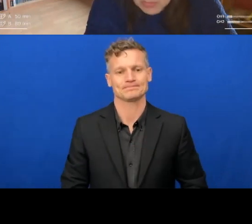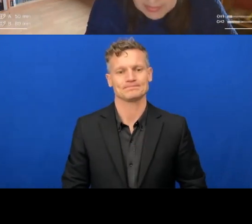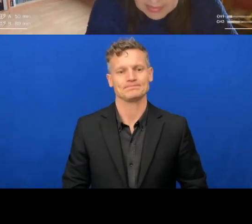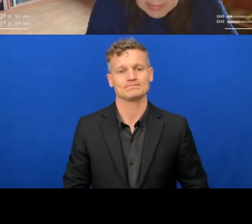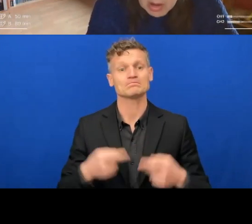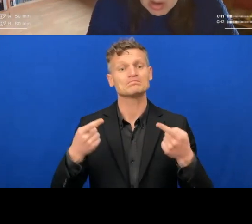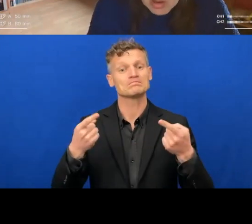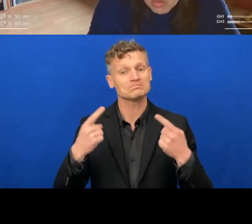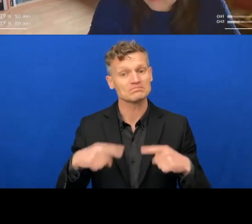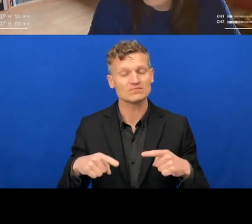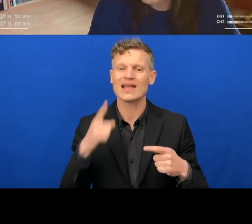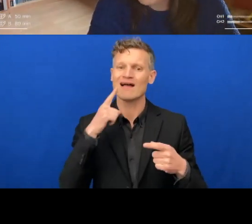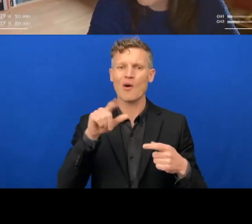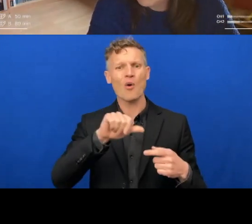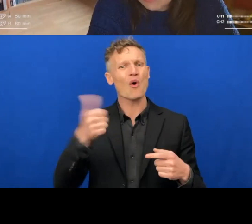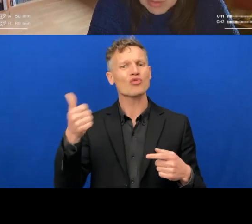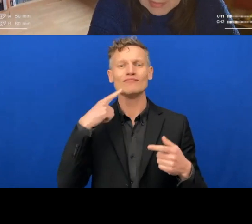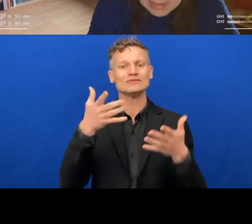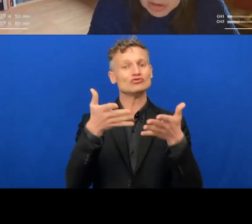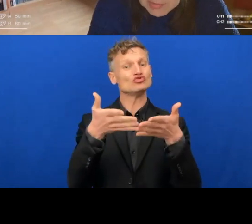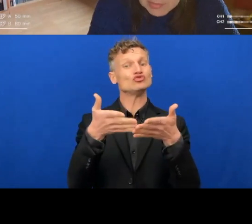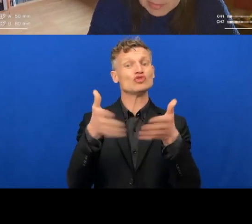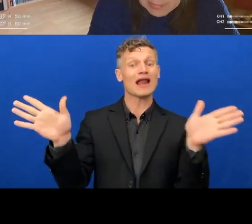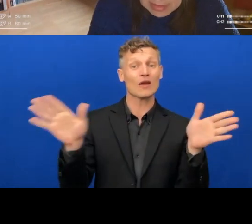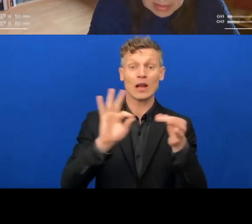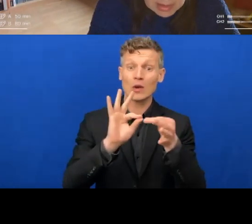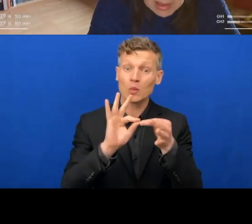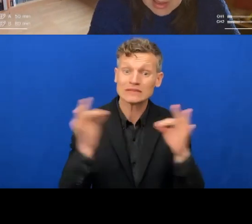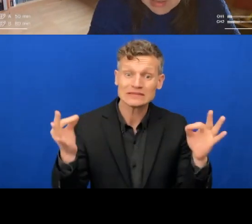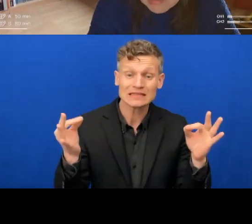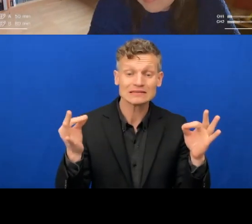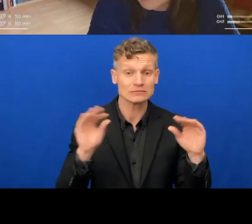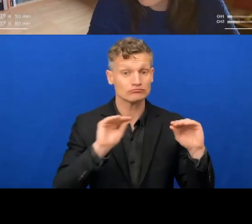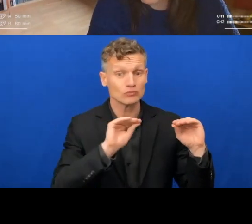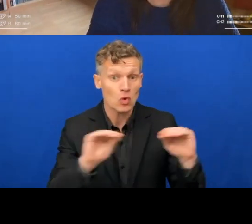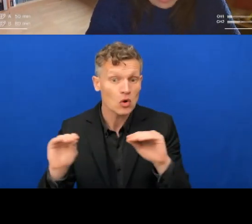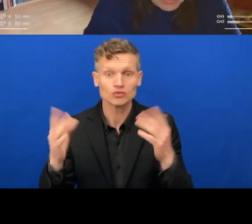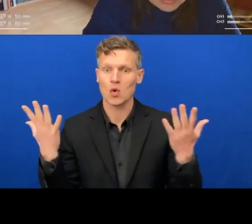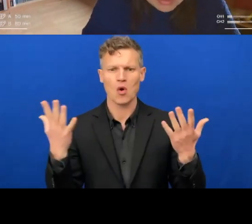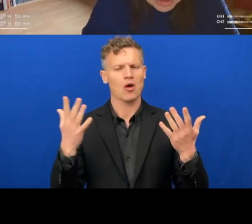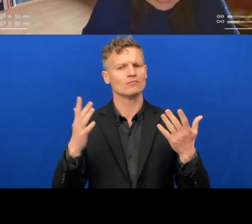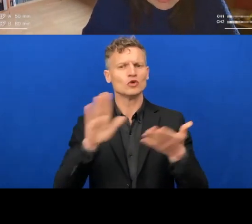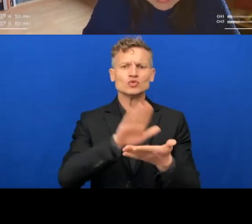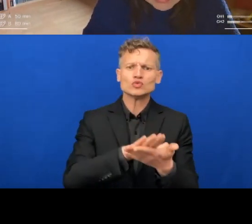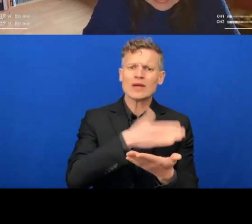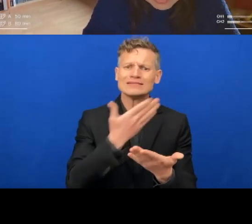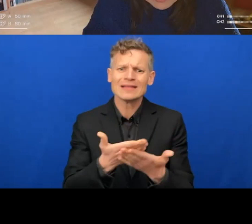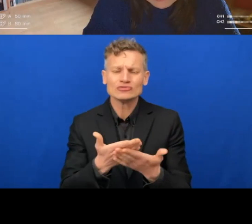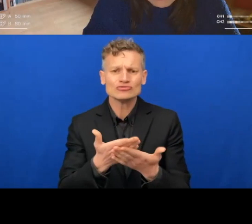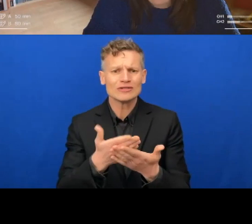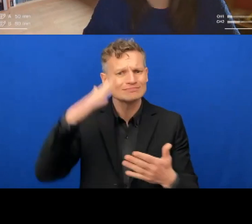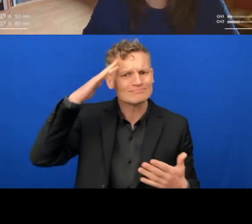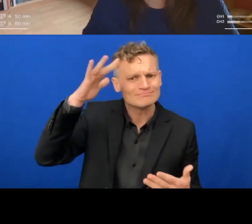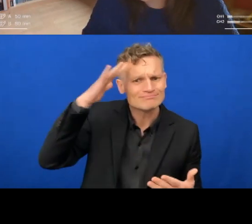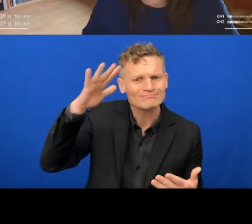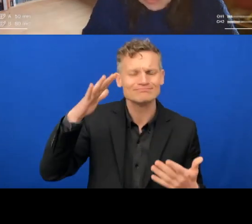cursos generales, en lingüística general o introducción a estudios de traducción, al